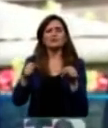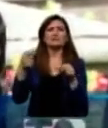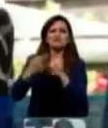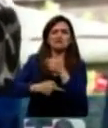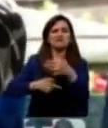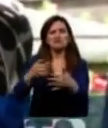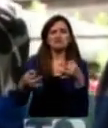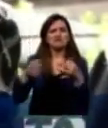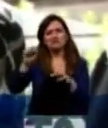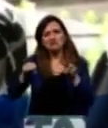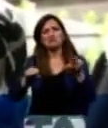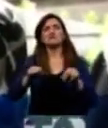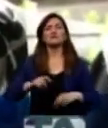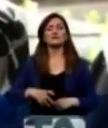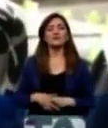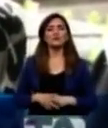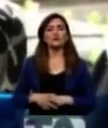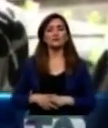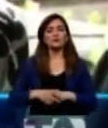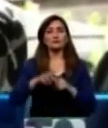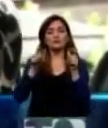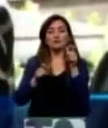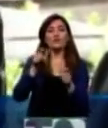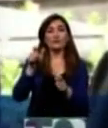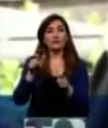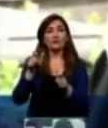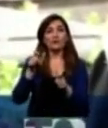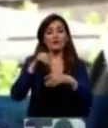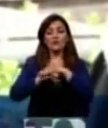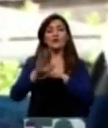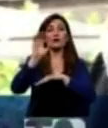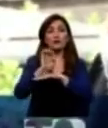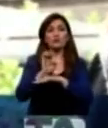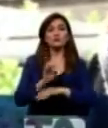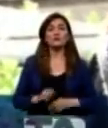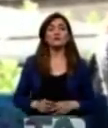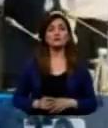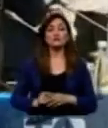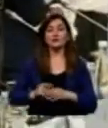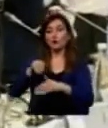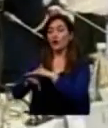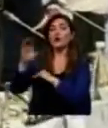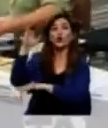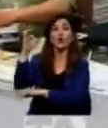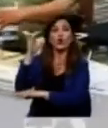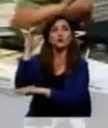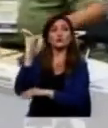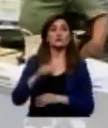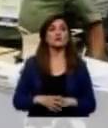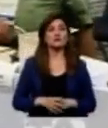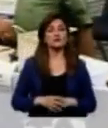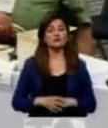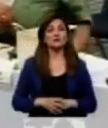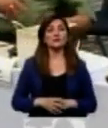el caso, de todas las personas que entren al Ecuador y a Colombia. Inicialmente la Comisión